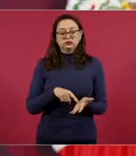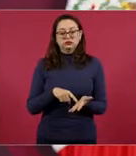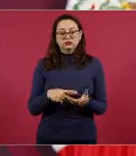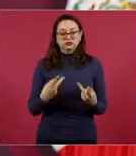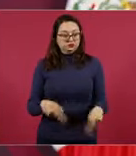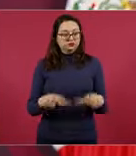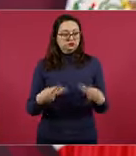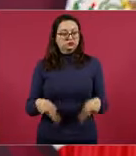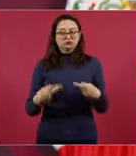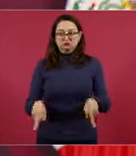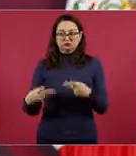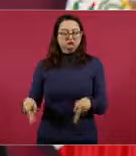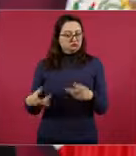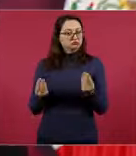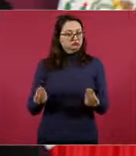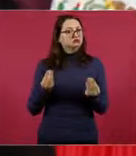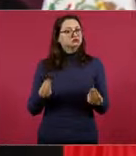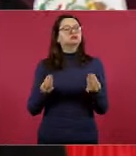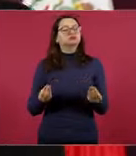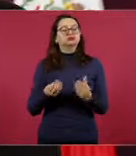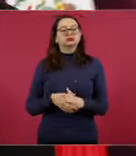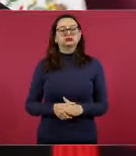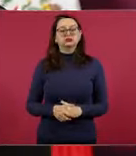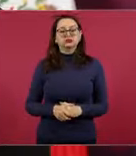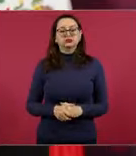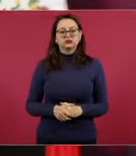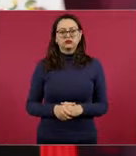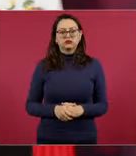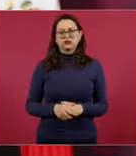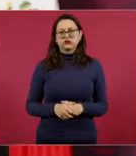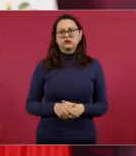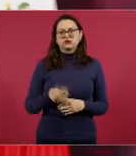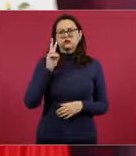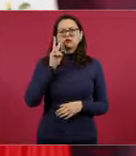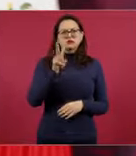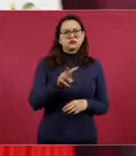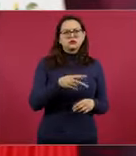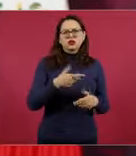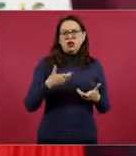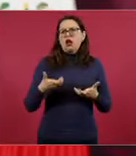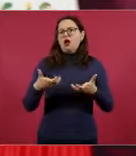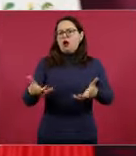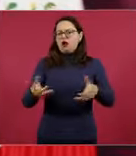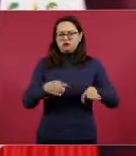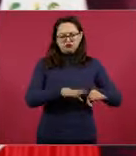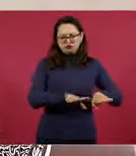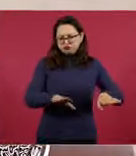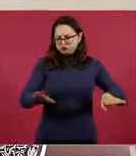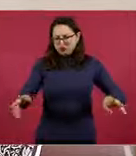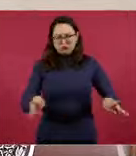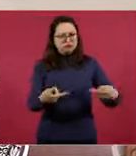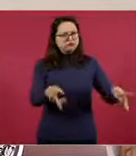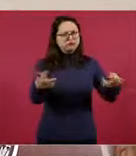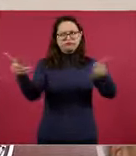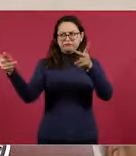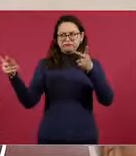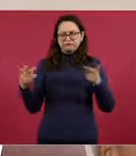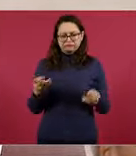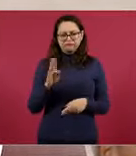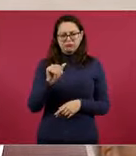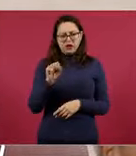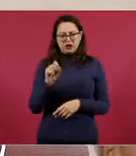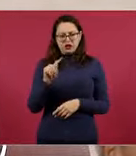venden muchos ejemplares, están en los puestos de periódicos, el periódico Basta. Toda